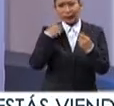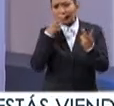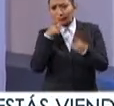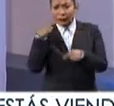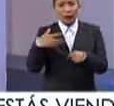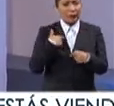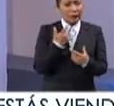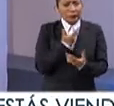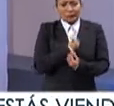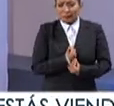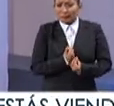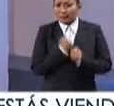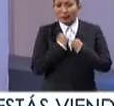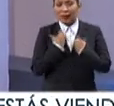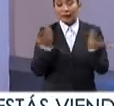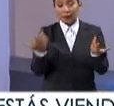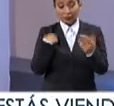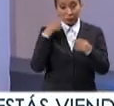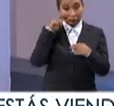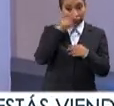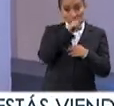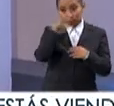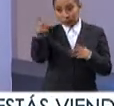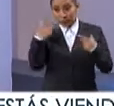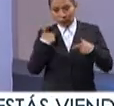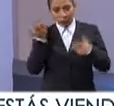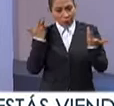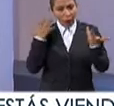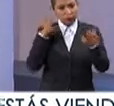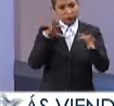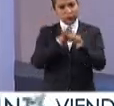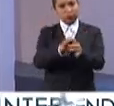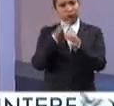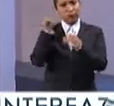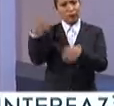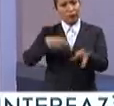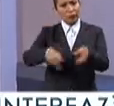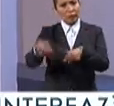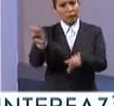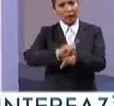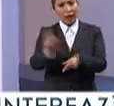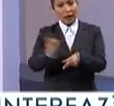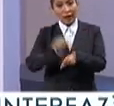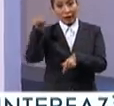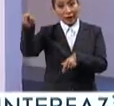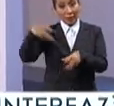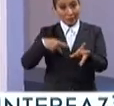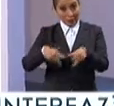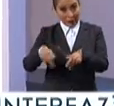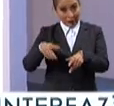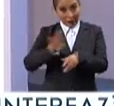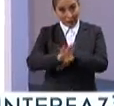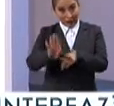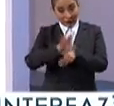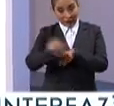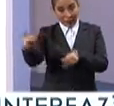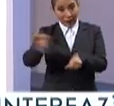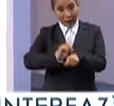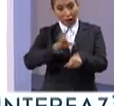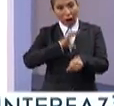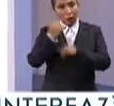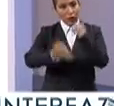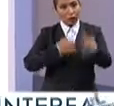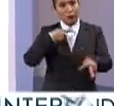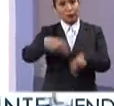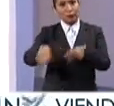respira este deporte es increíble cómo la gente está mimetizada con ello día a día ya brasil prácticamente a diario hay